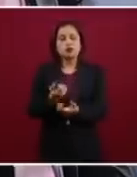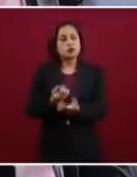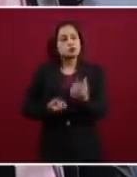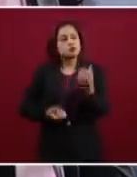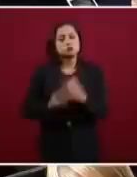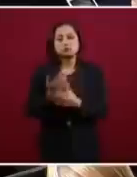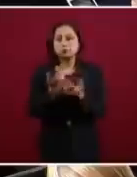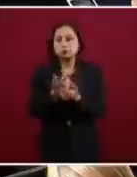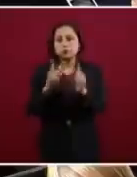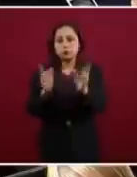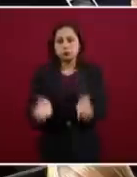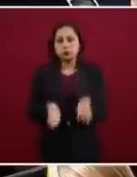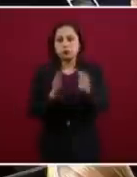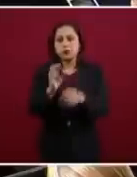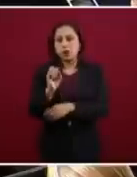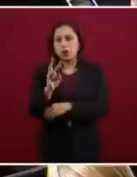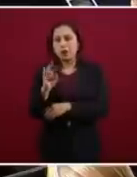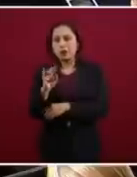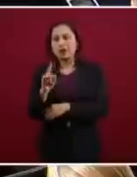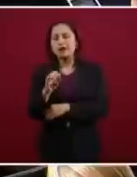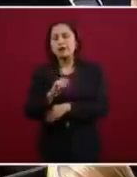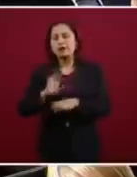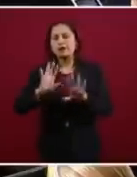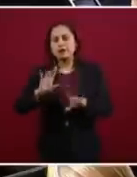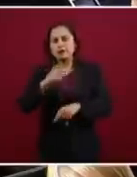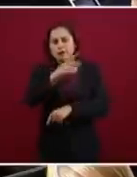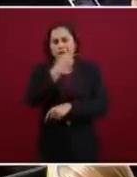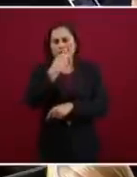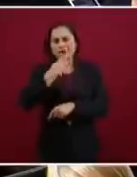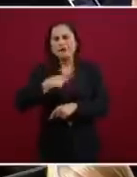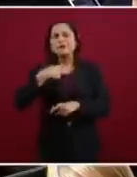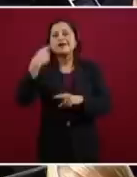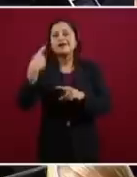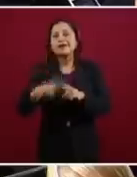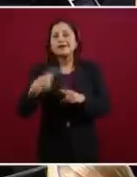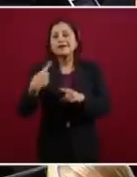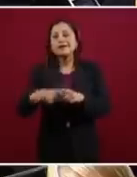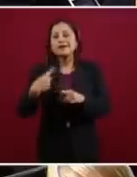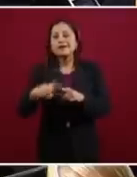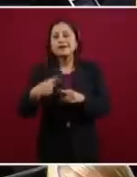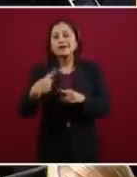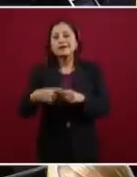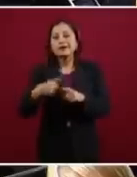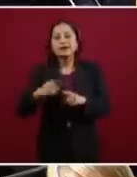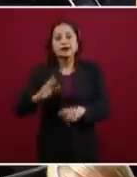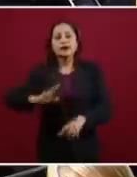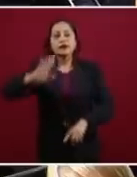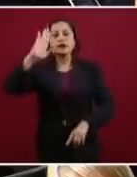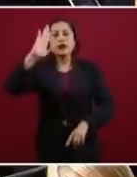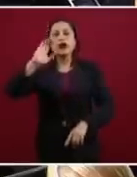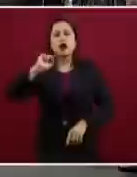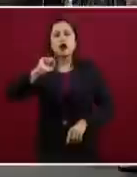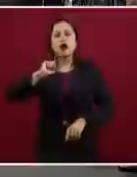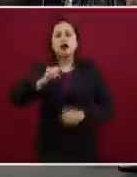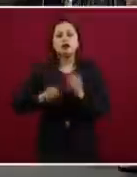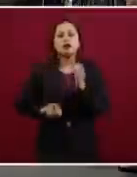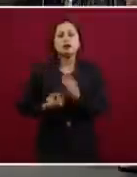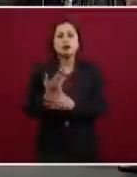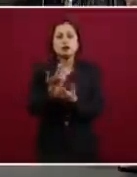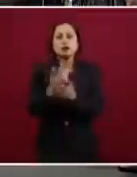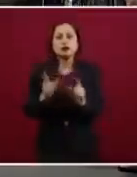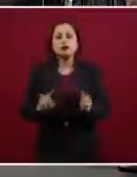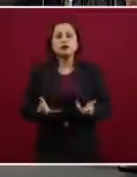precisar quién de los integrantes del gabinete de seguridad puso sobre la mesa primero esta propuesta que después fue